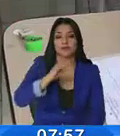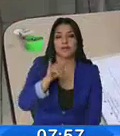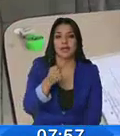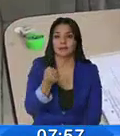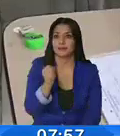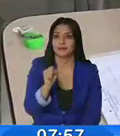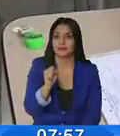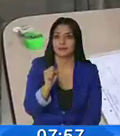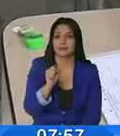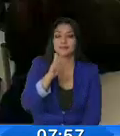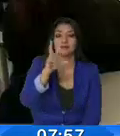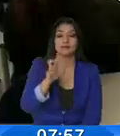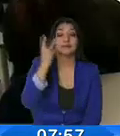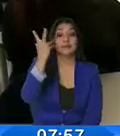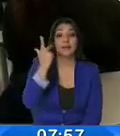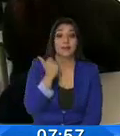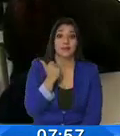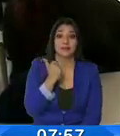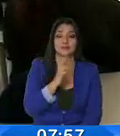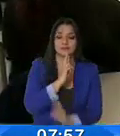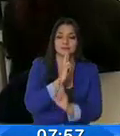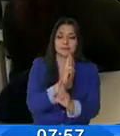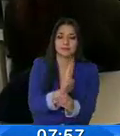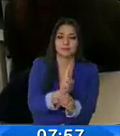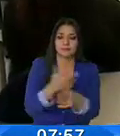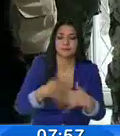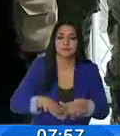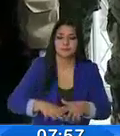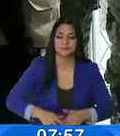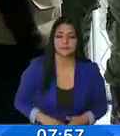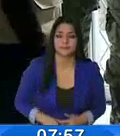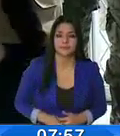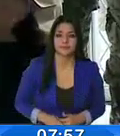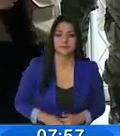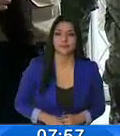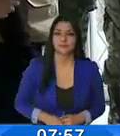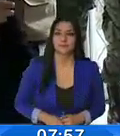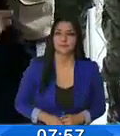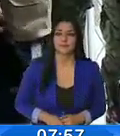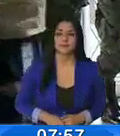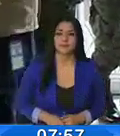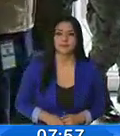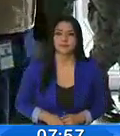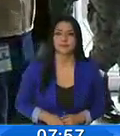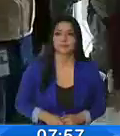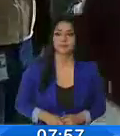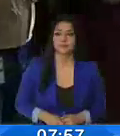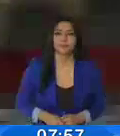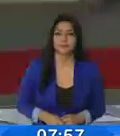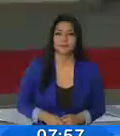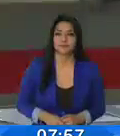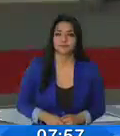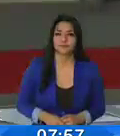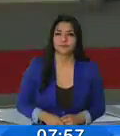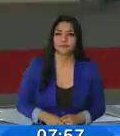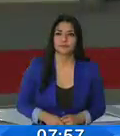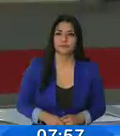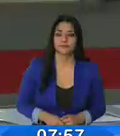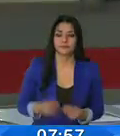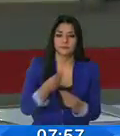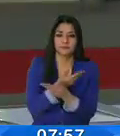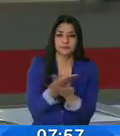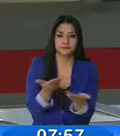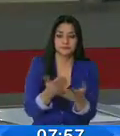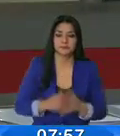SEACES. En 30 días se conocerán los resultados. Informó Priscila Cadena. Vamos a